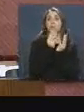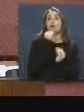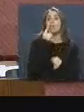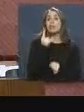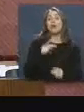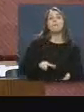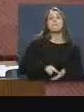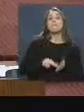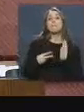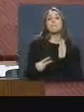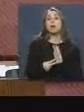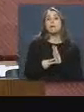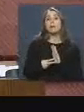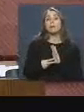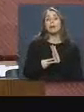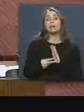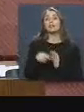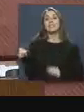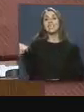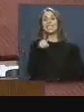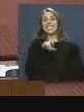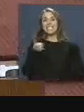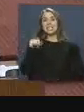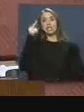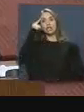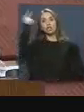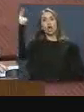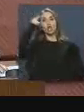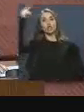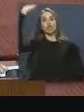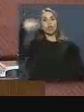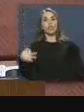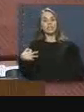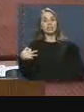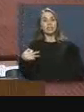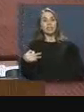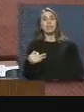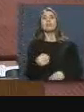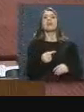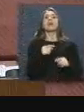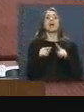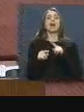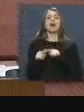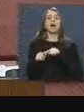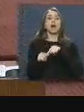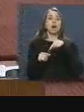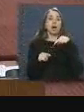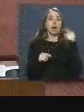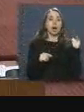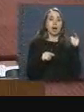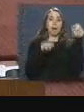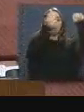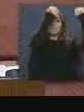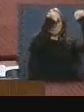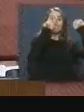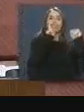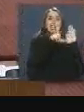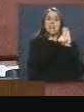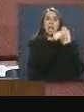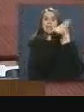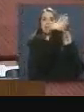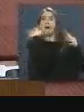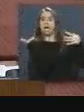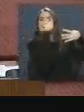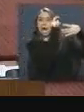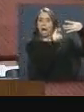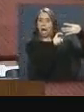gran problema es la discrecionalidad del servicio y no la falta de atribuciones de un tercero, esto es, el Ministerio Público.